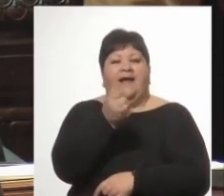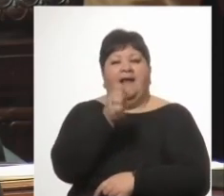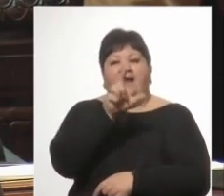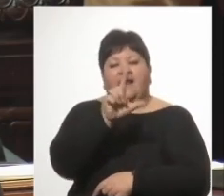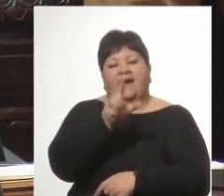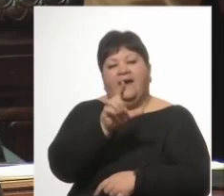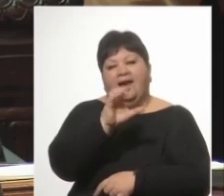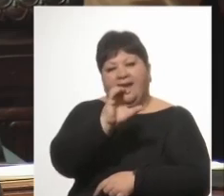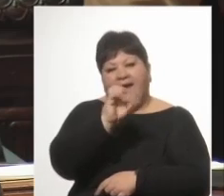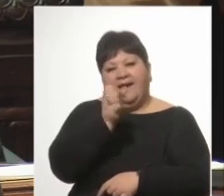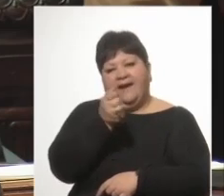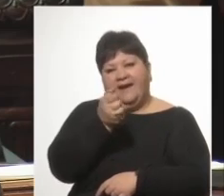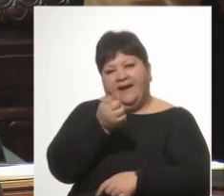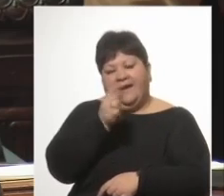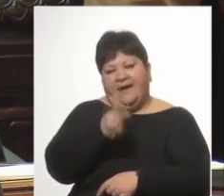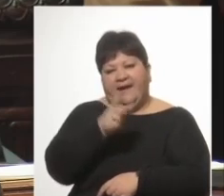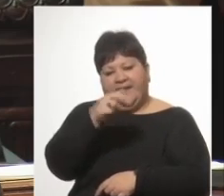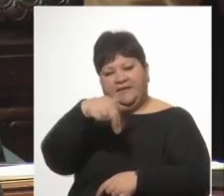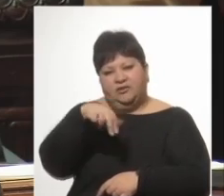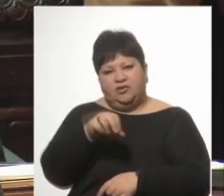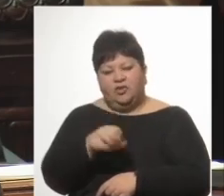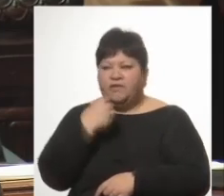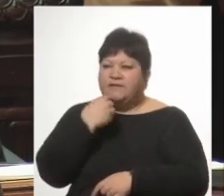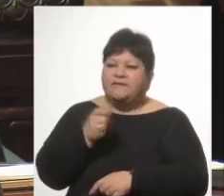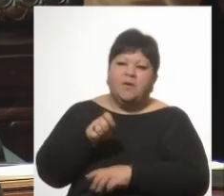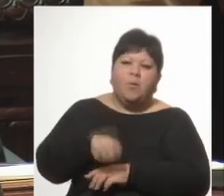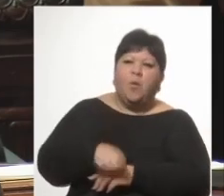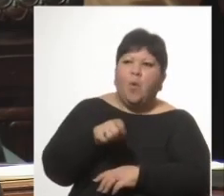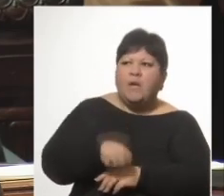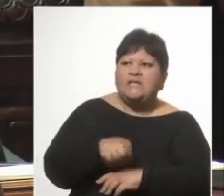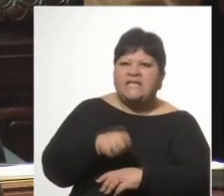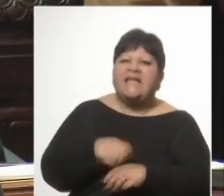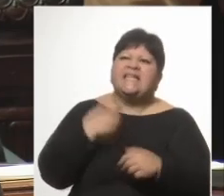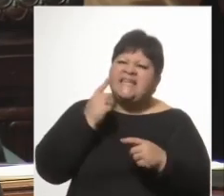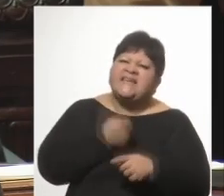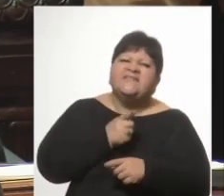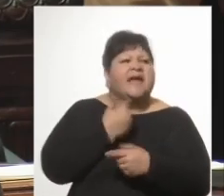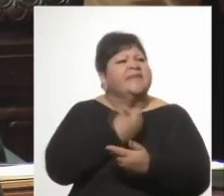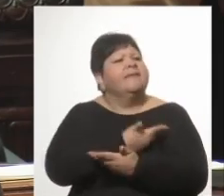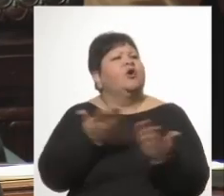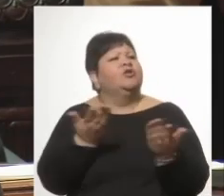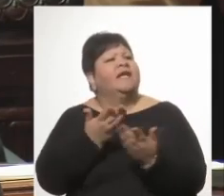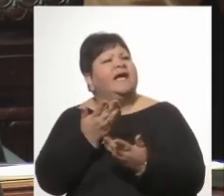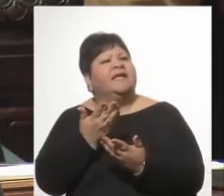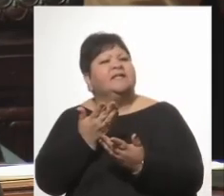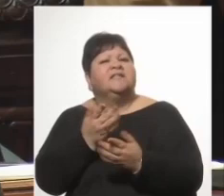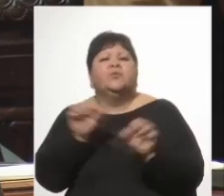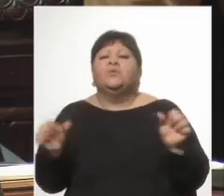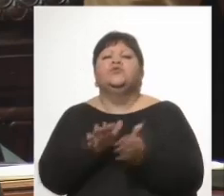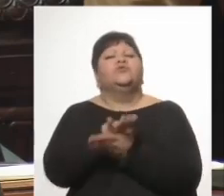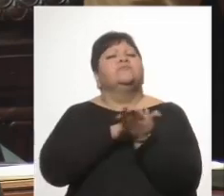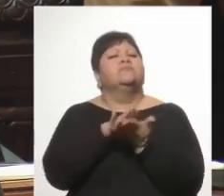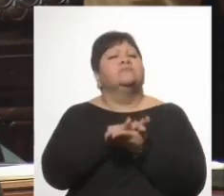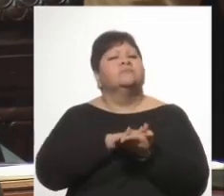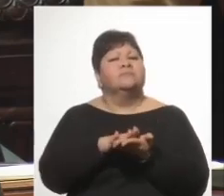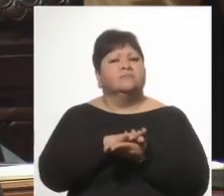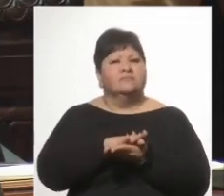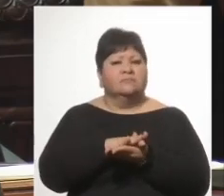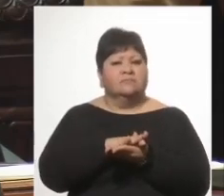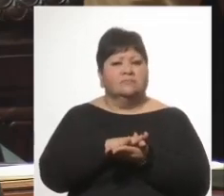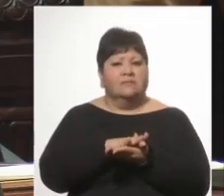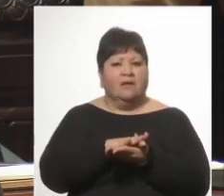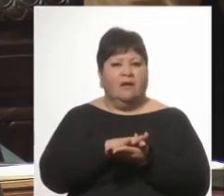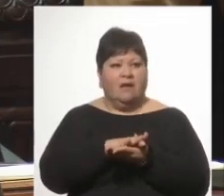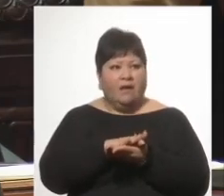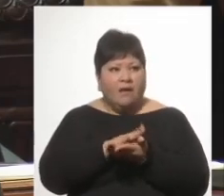la jueza actuante dijo que él debía demostrar su inocencia, invirtiendo la carga de la